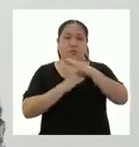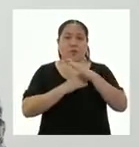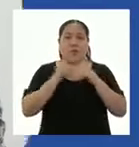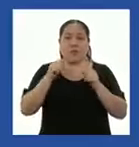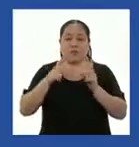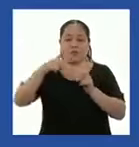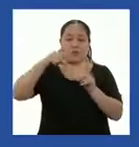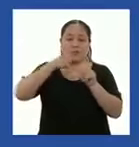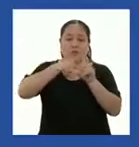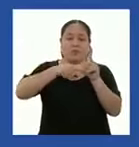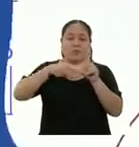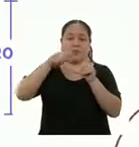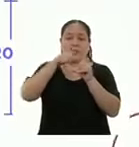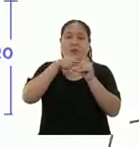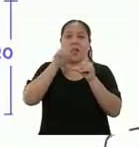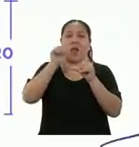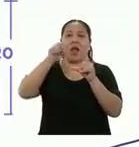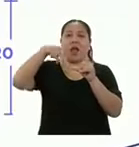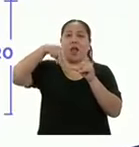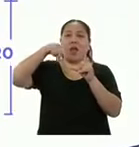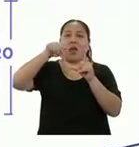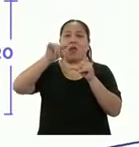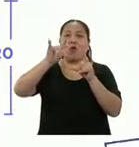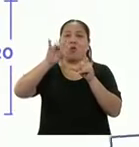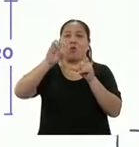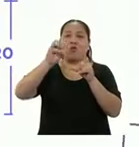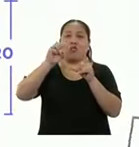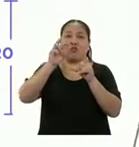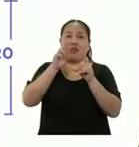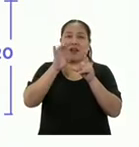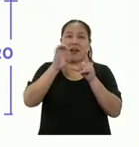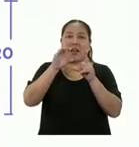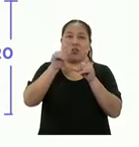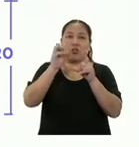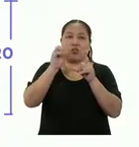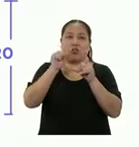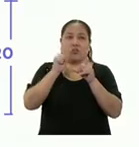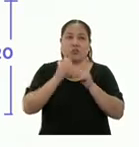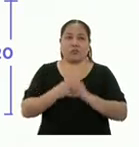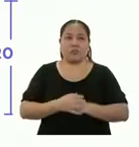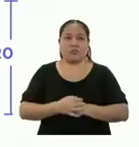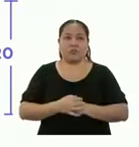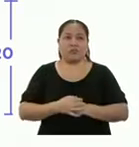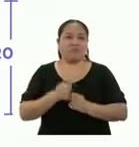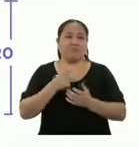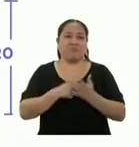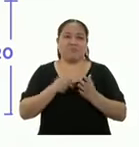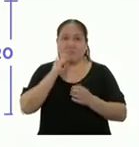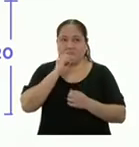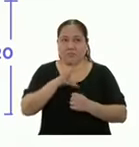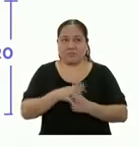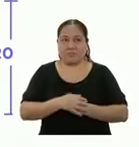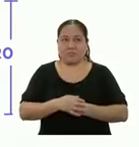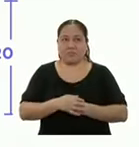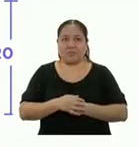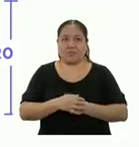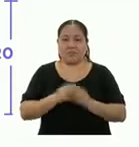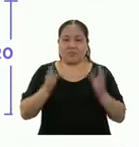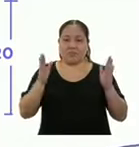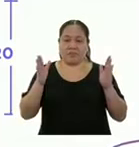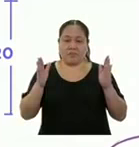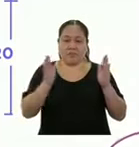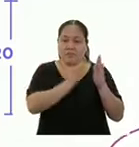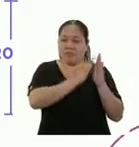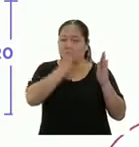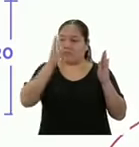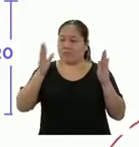ángulos rectos entre sí y los lados opuestos tienen la misma longitud. ¿Qué podemos deducir? Que el lado opuesto,